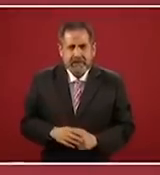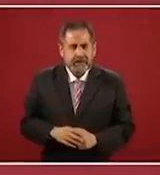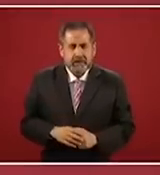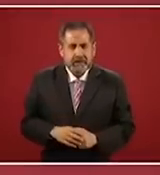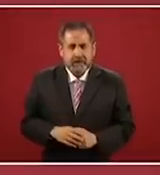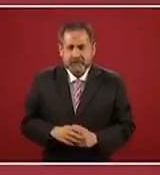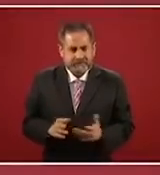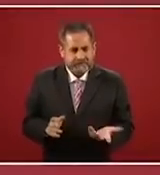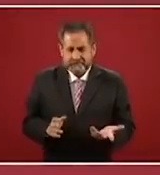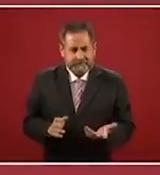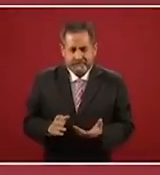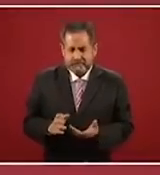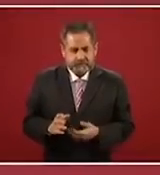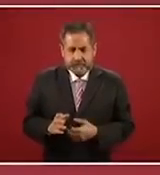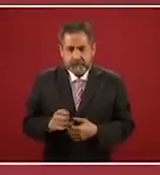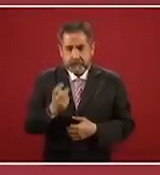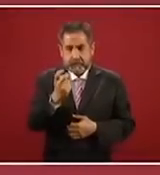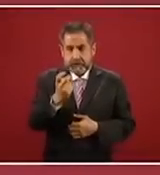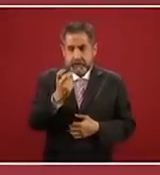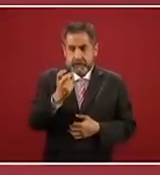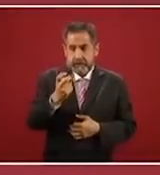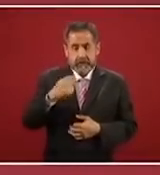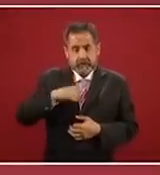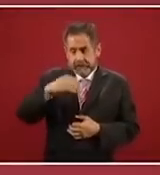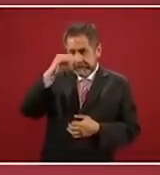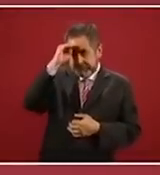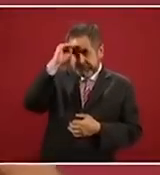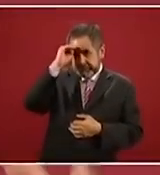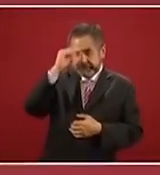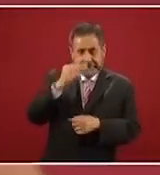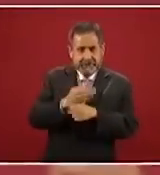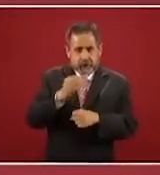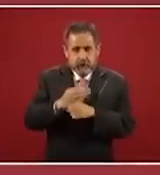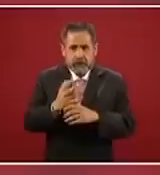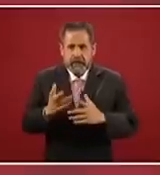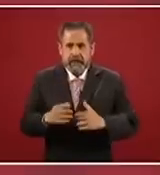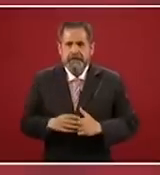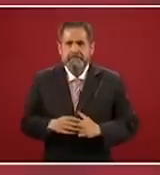Entonces, son estas cosas que se están